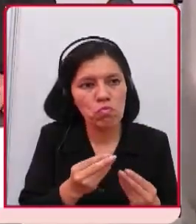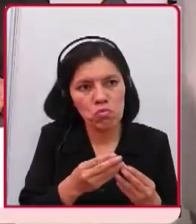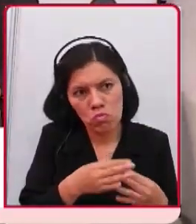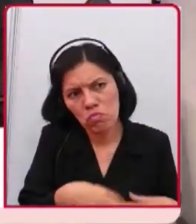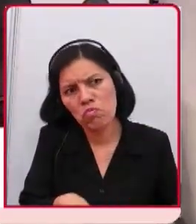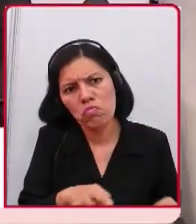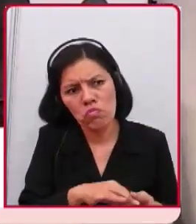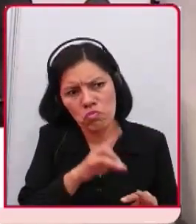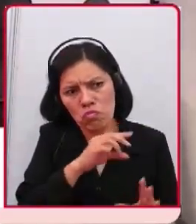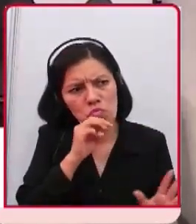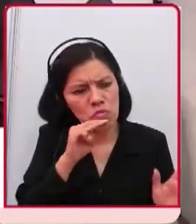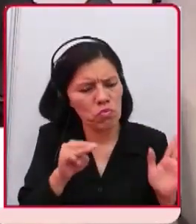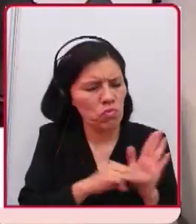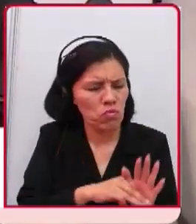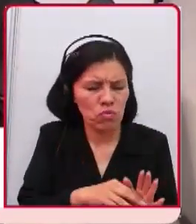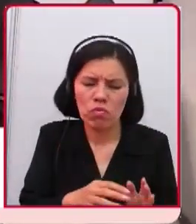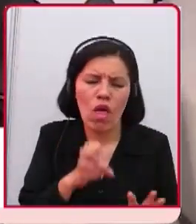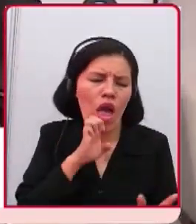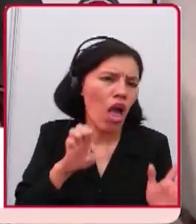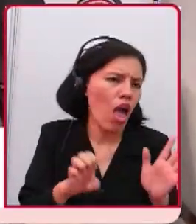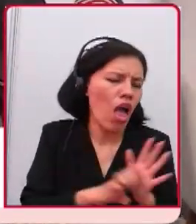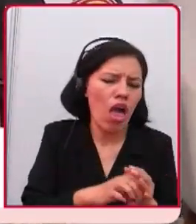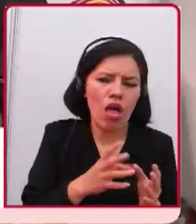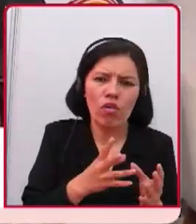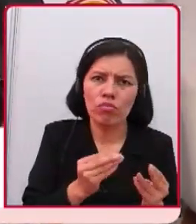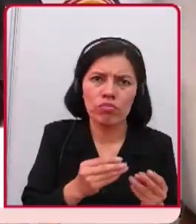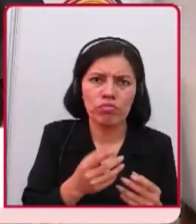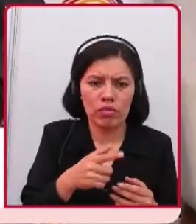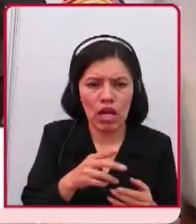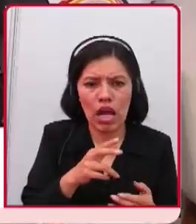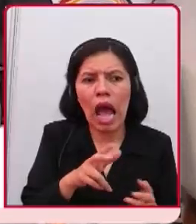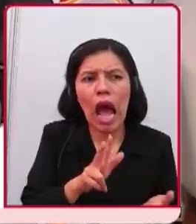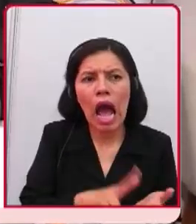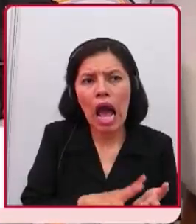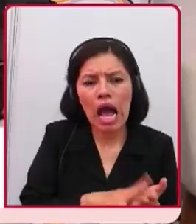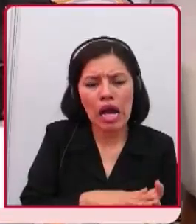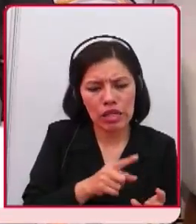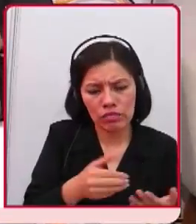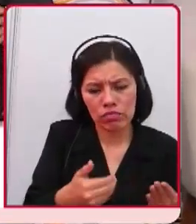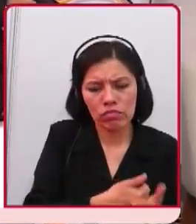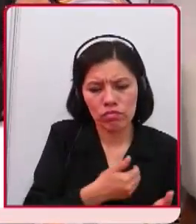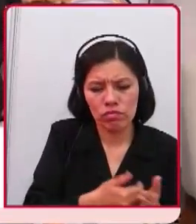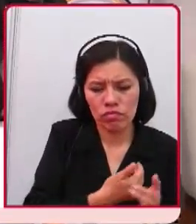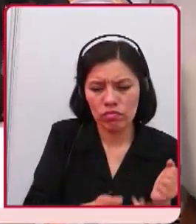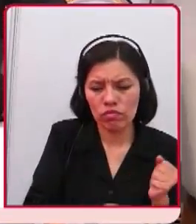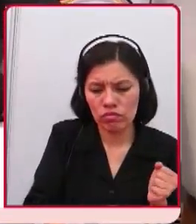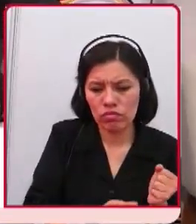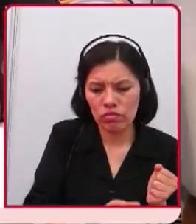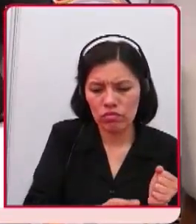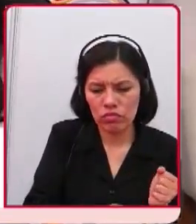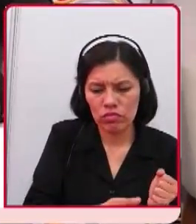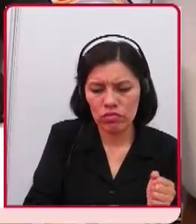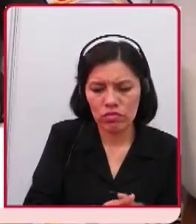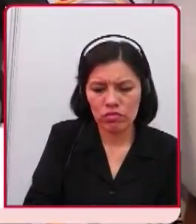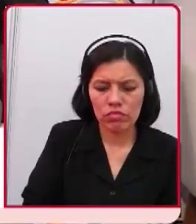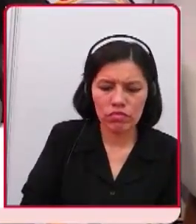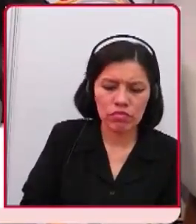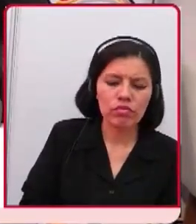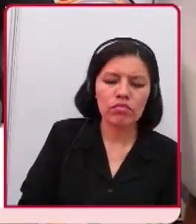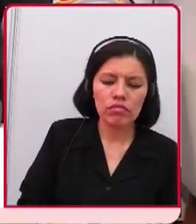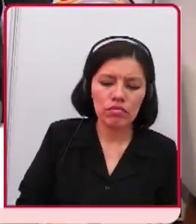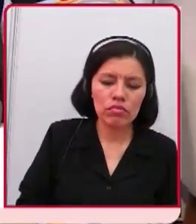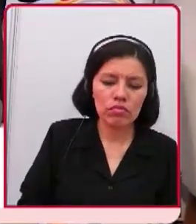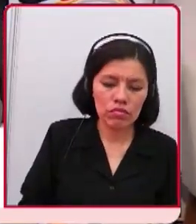un modelo, es un ejemplo de lo que puede estar significando la aplicación de estas tecnologías, no sé si modernas, porque